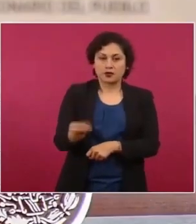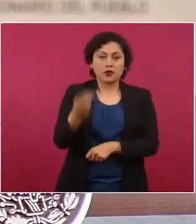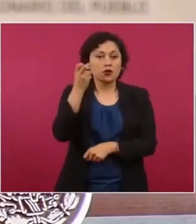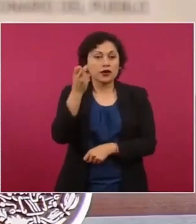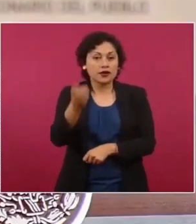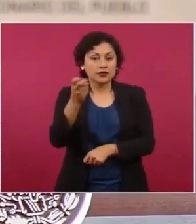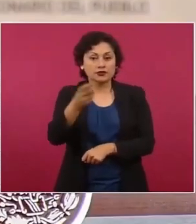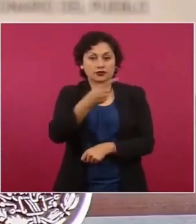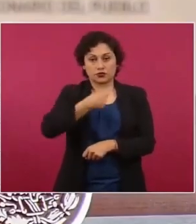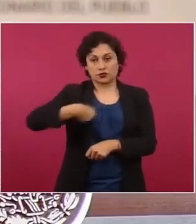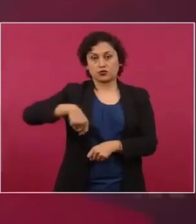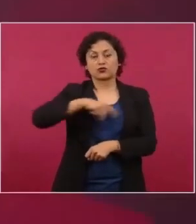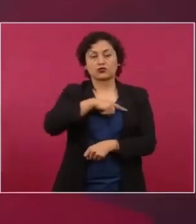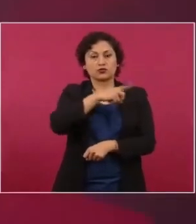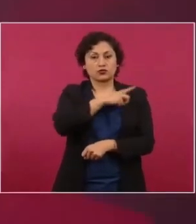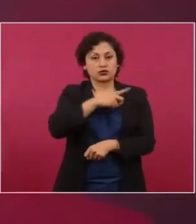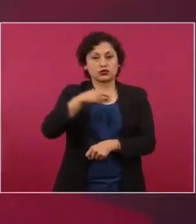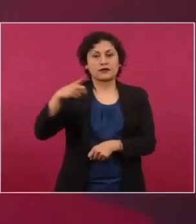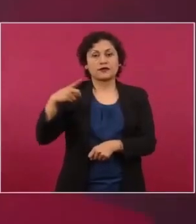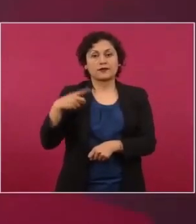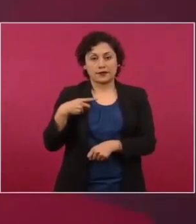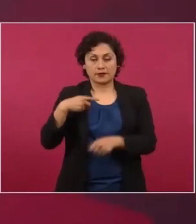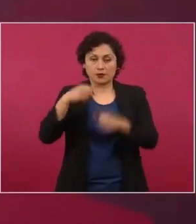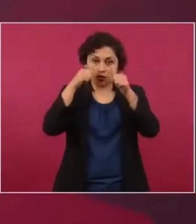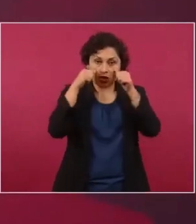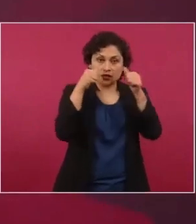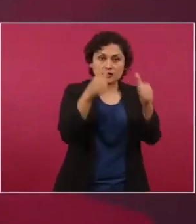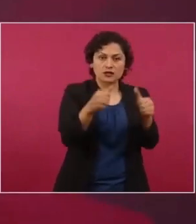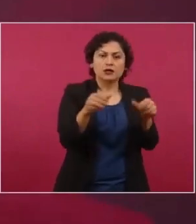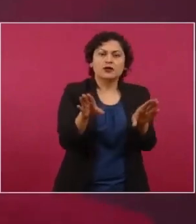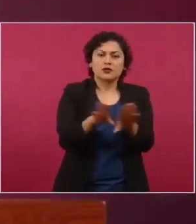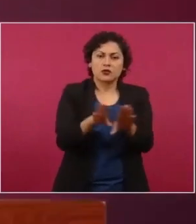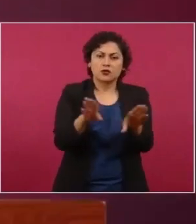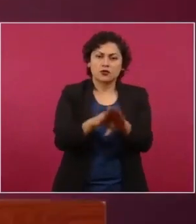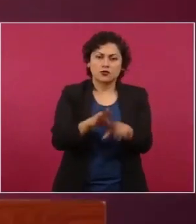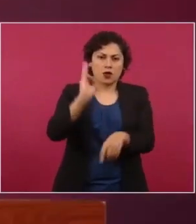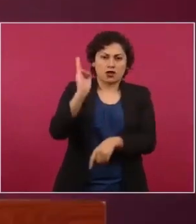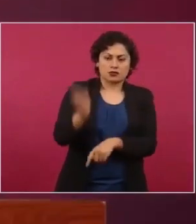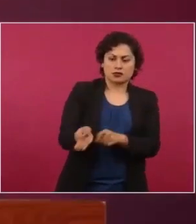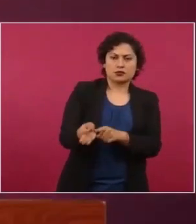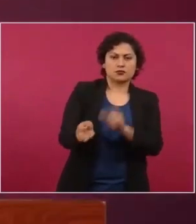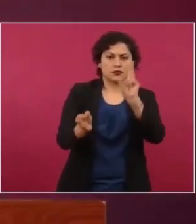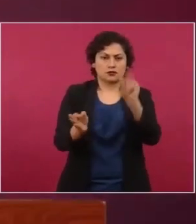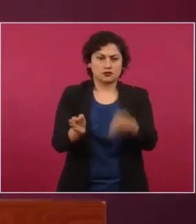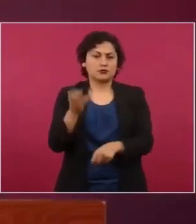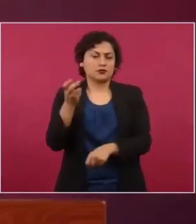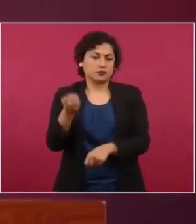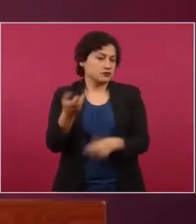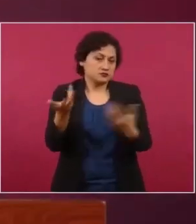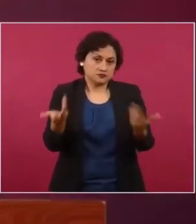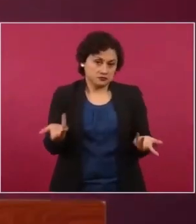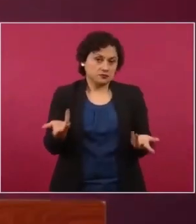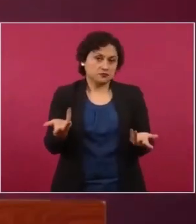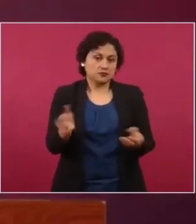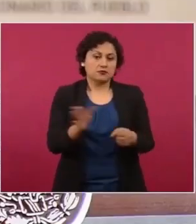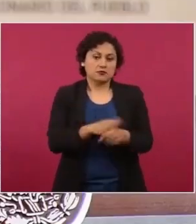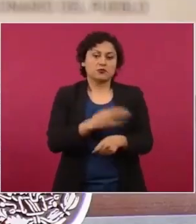que hacer algo para impedirlo, no lo tenemos que permitir, no lo tenemos que normalizar. Por eso tenemos que